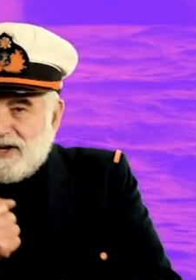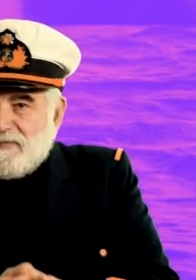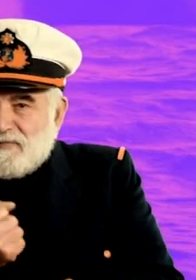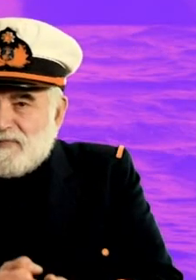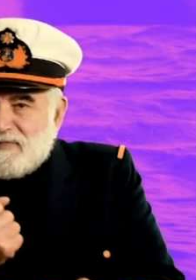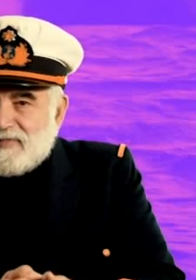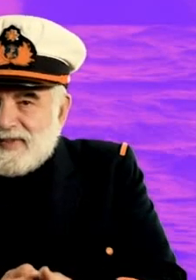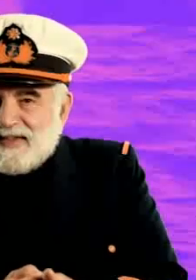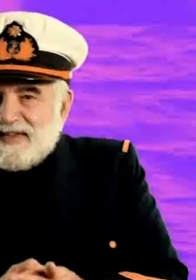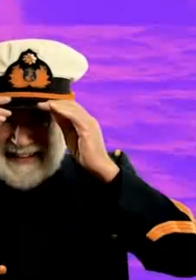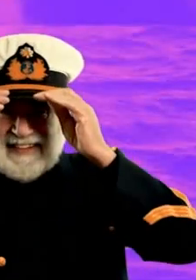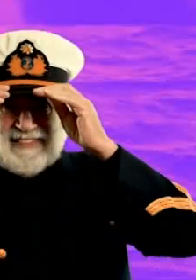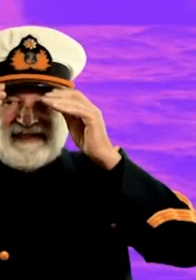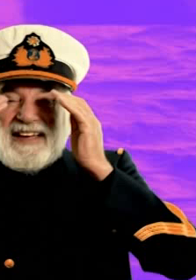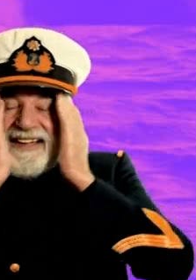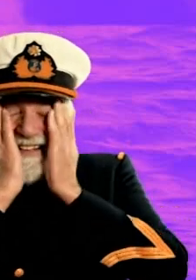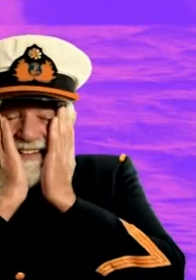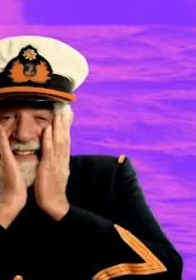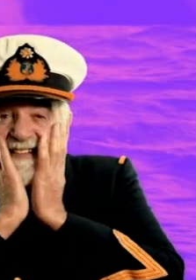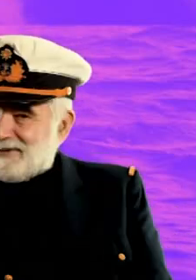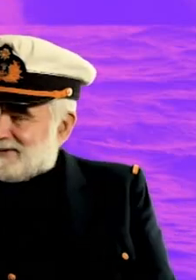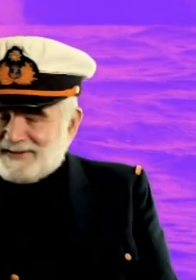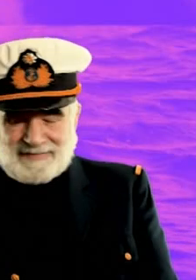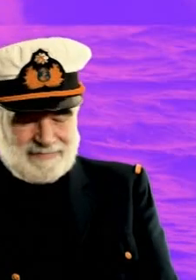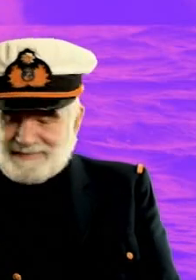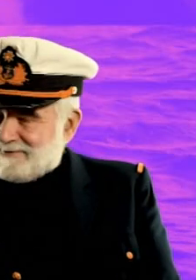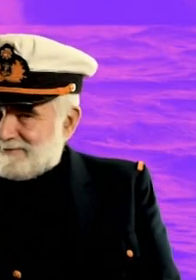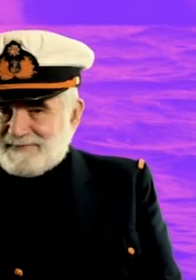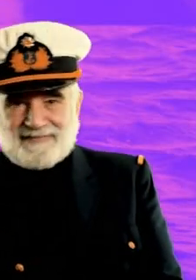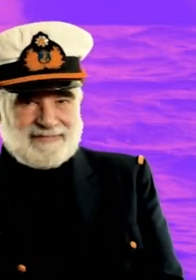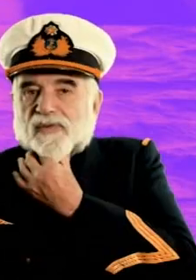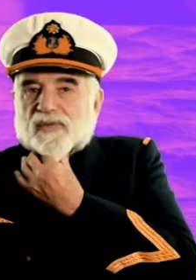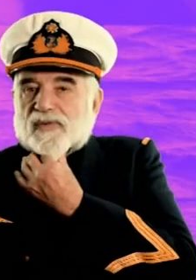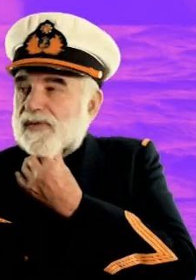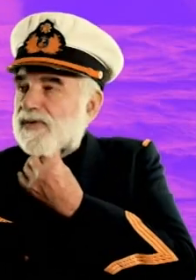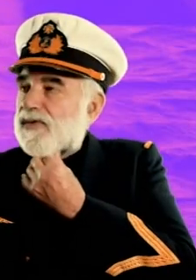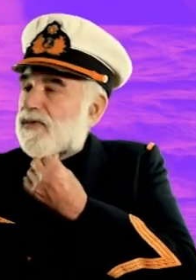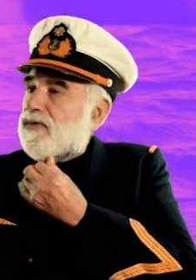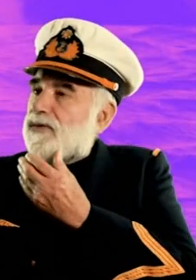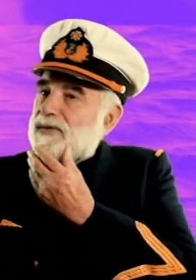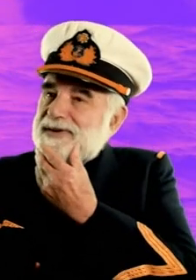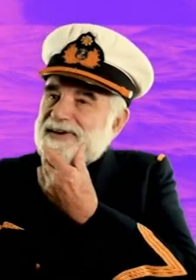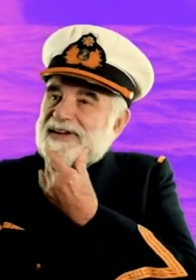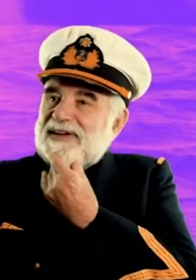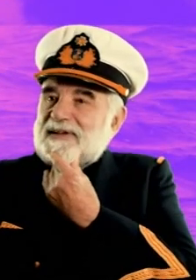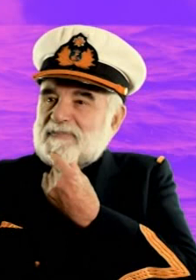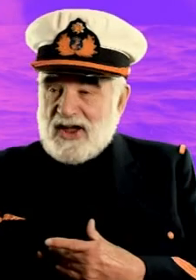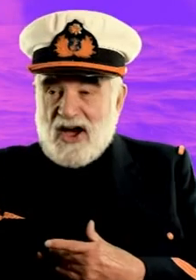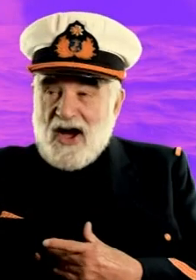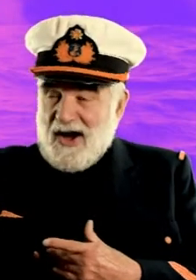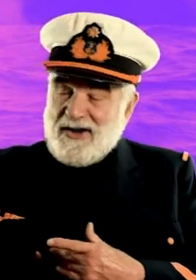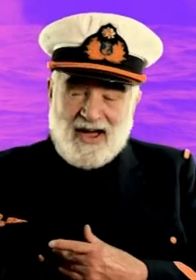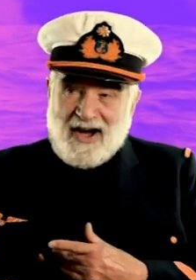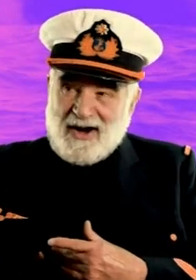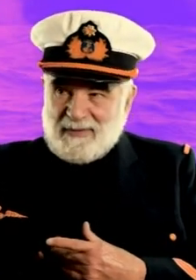varias cositas subidas de tono. Al final parecía más una novela turca que un debate. Le cuento un chisme, capitán. Parece que Sol Sol quedó como